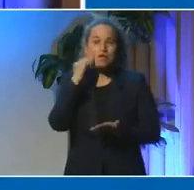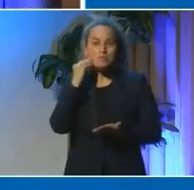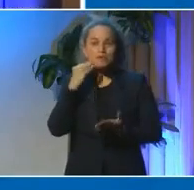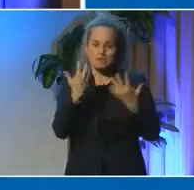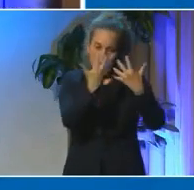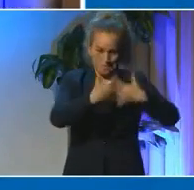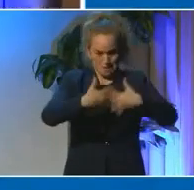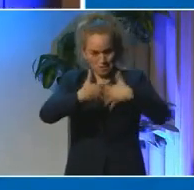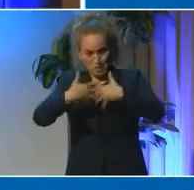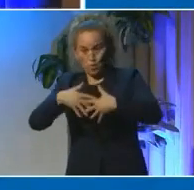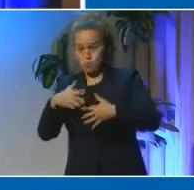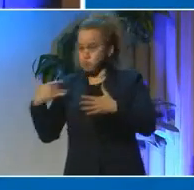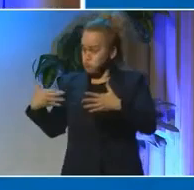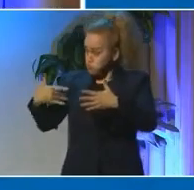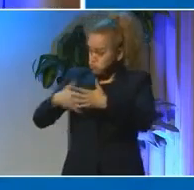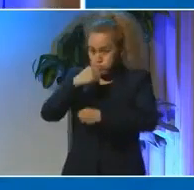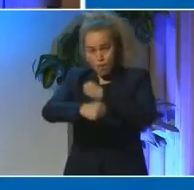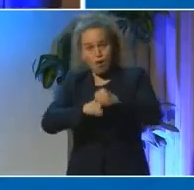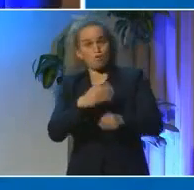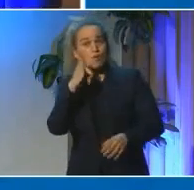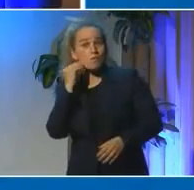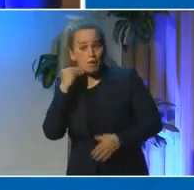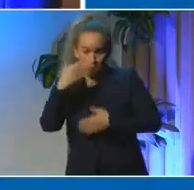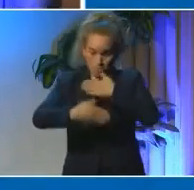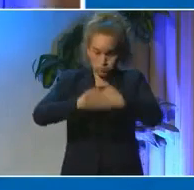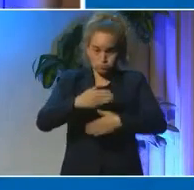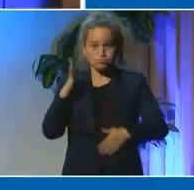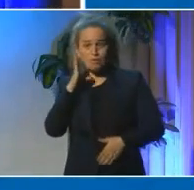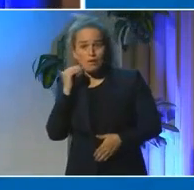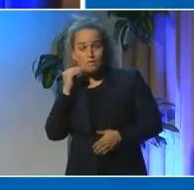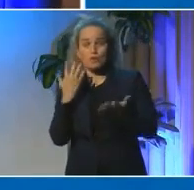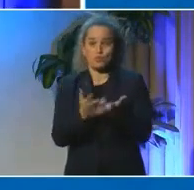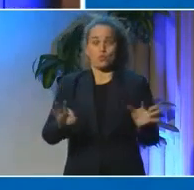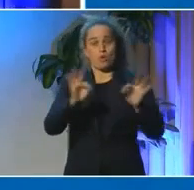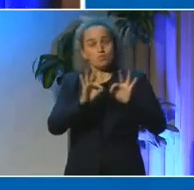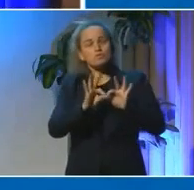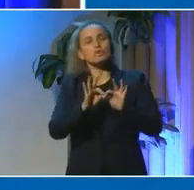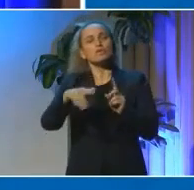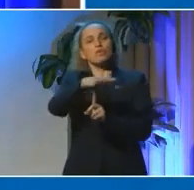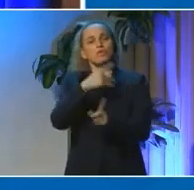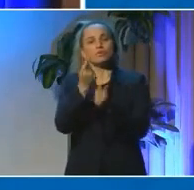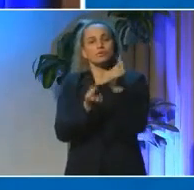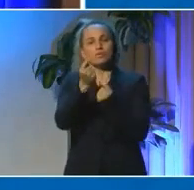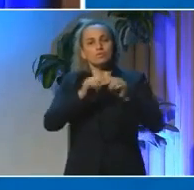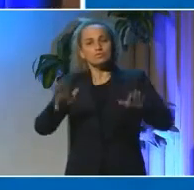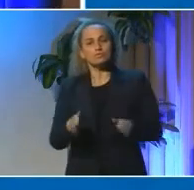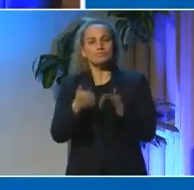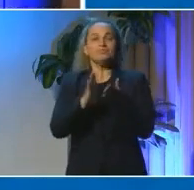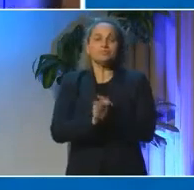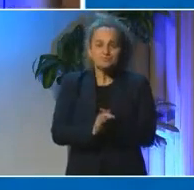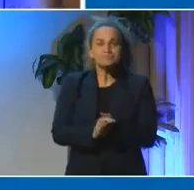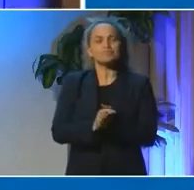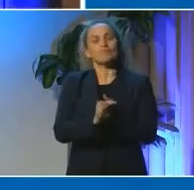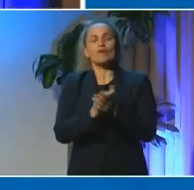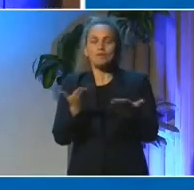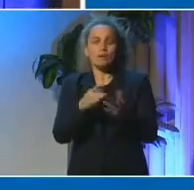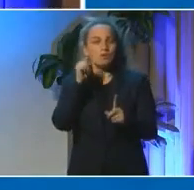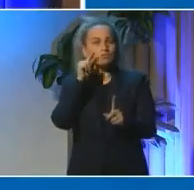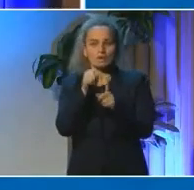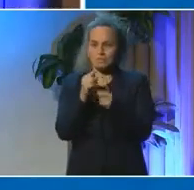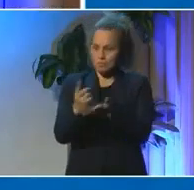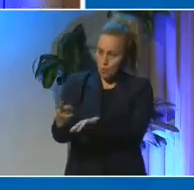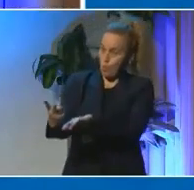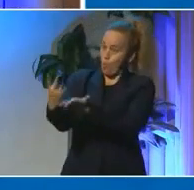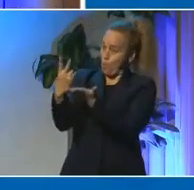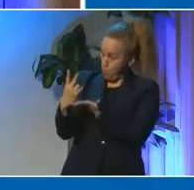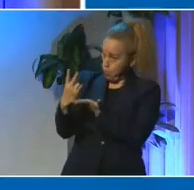empresas que llevan tantos años y tantos procesos de experiencia tan valioso en términos de sostenibilidad y que al final nos inspiran